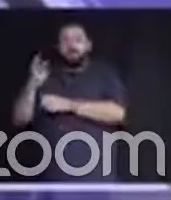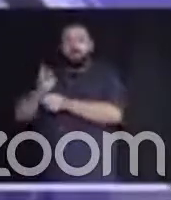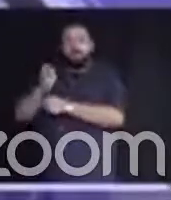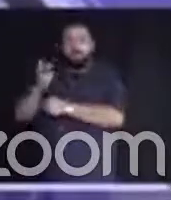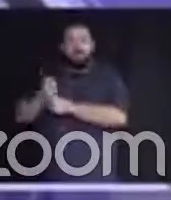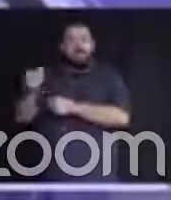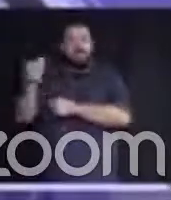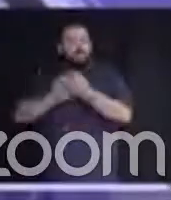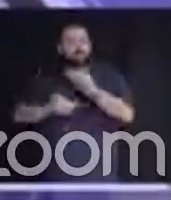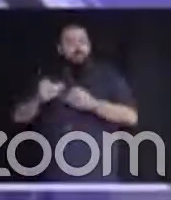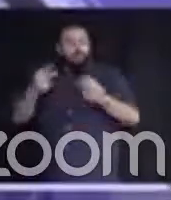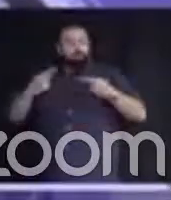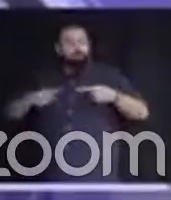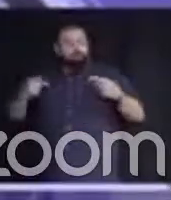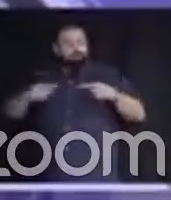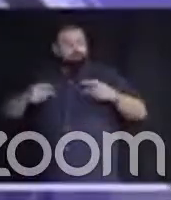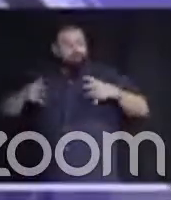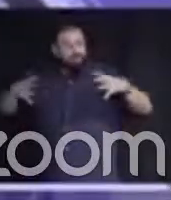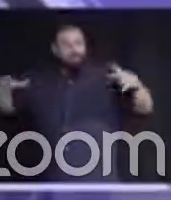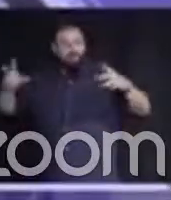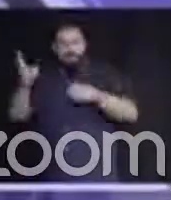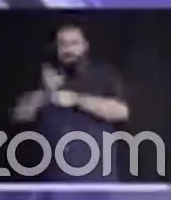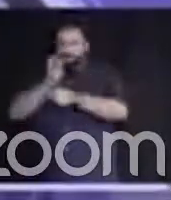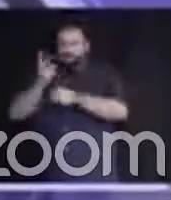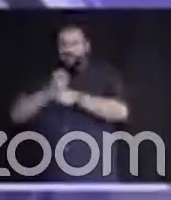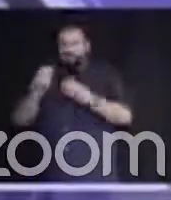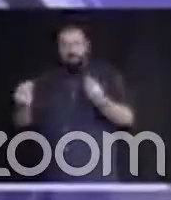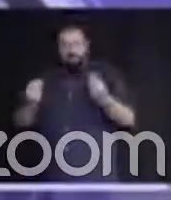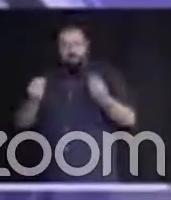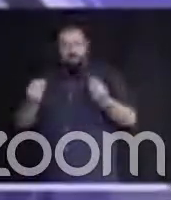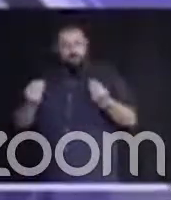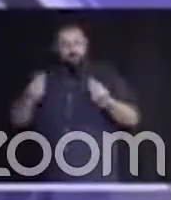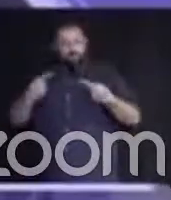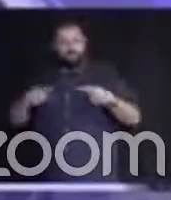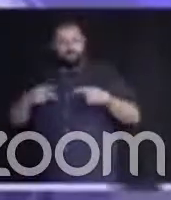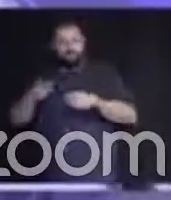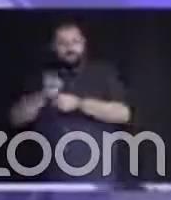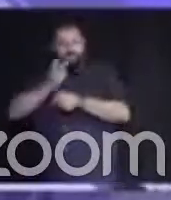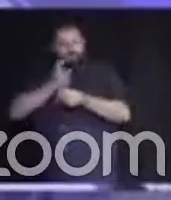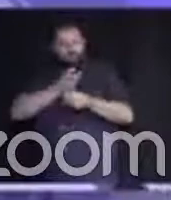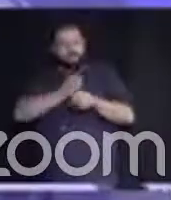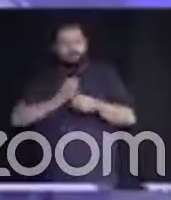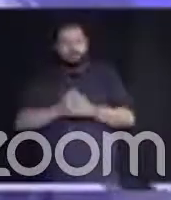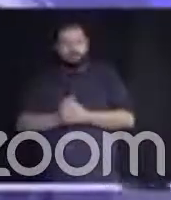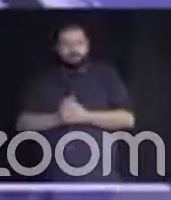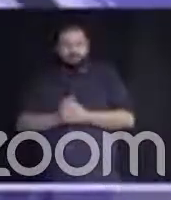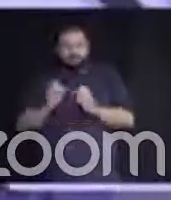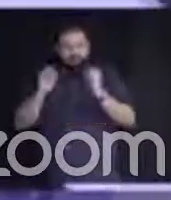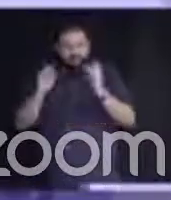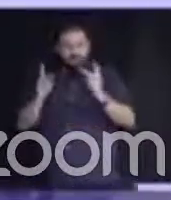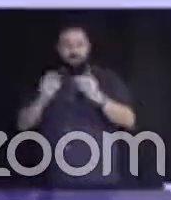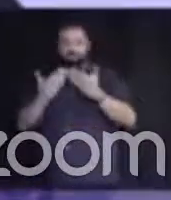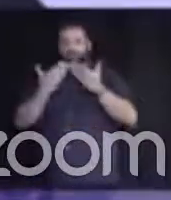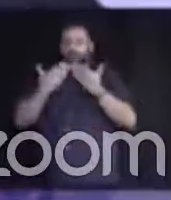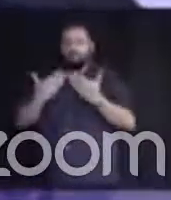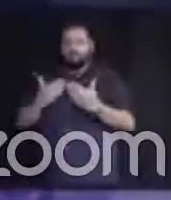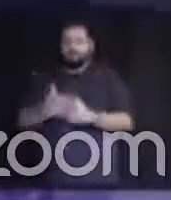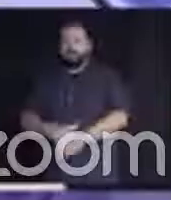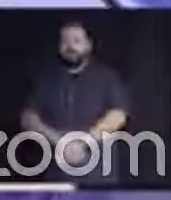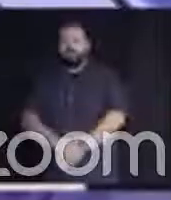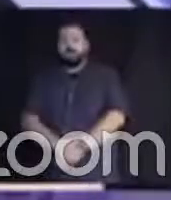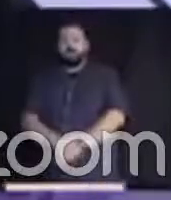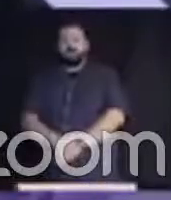un de gente, puño de gente. ¿Ah? Bien,